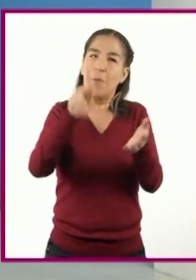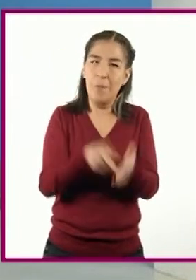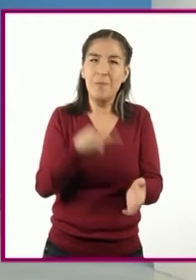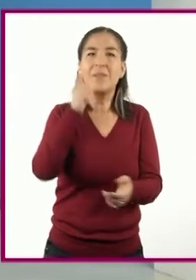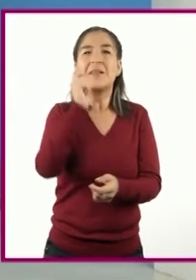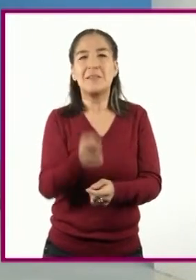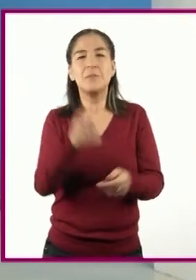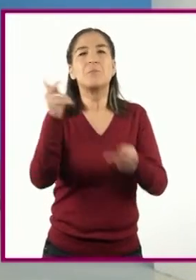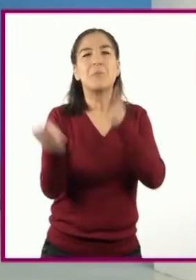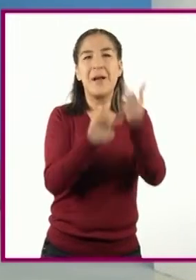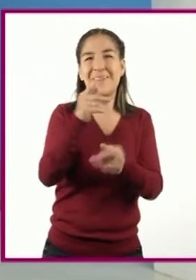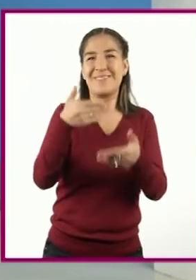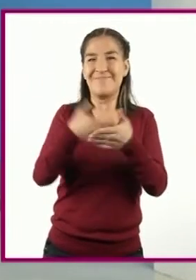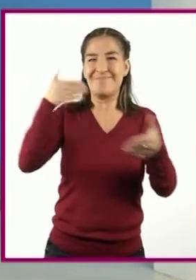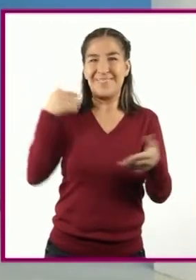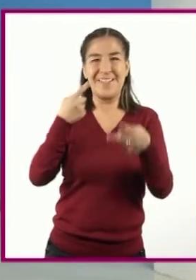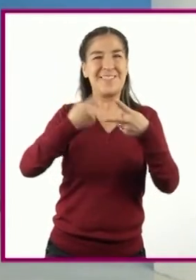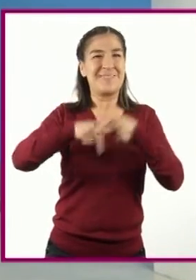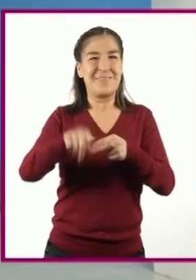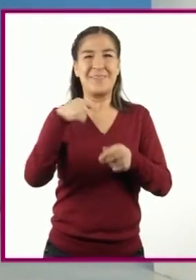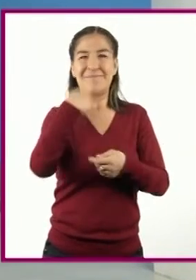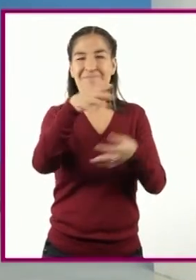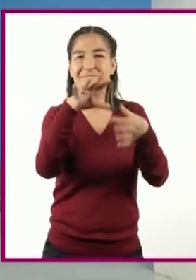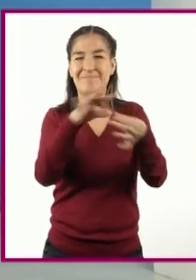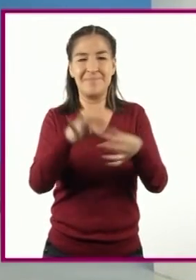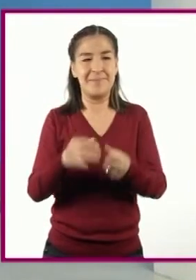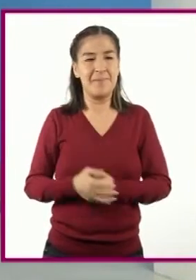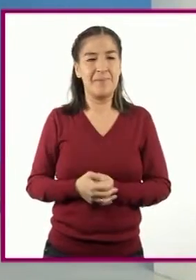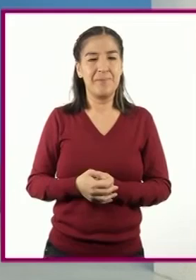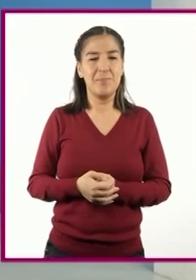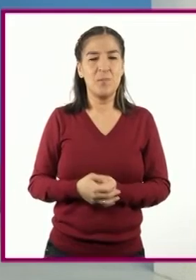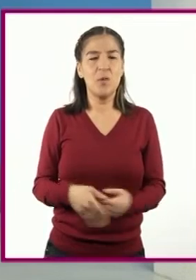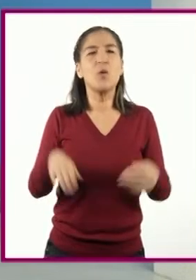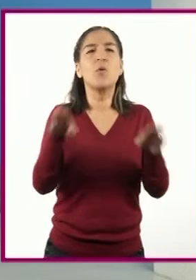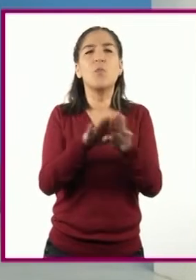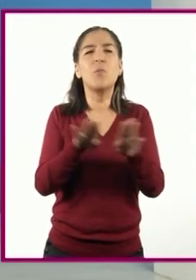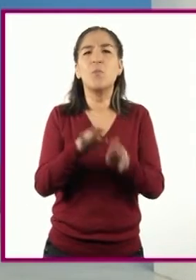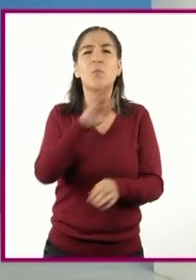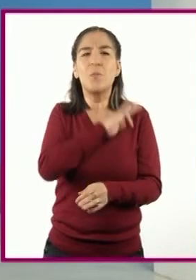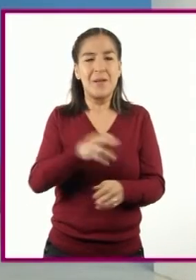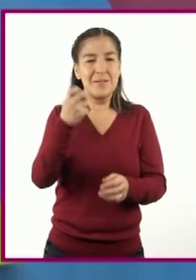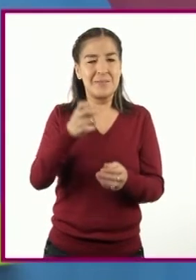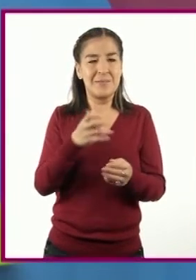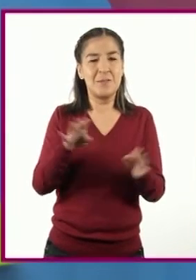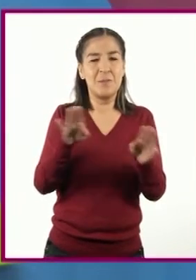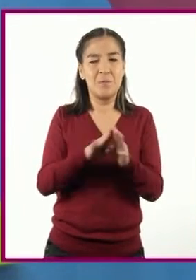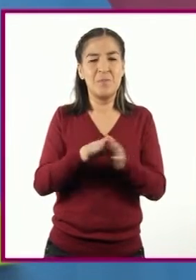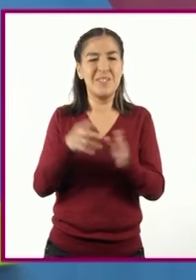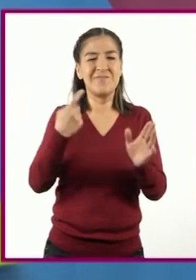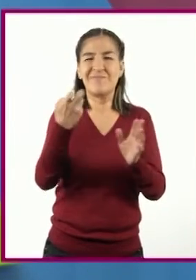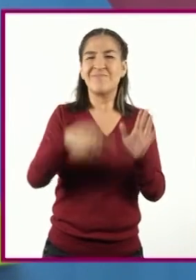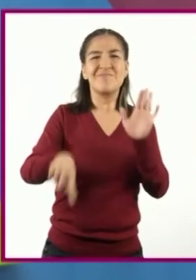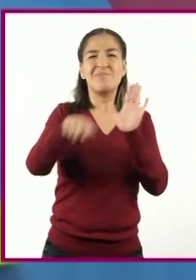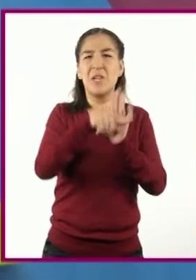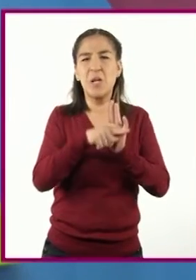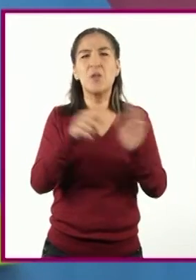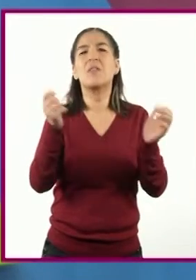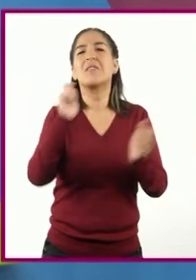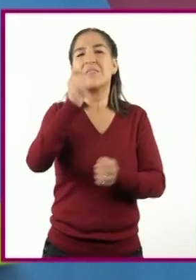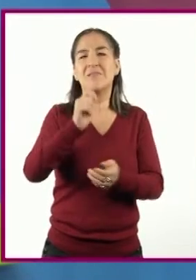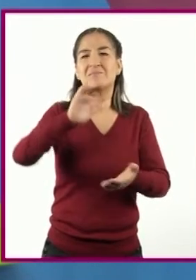en las preguntas planteadas al inicio. ¿Cómo podemos evitar las manifestaciones negativas como